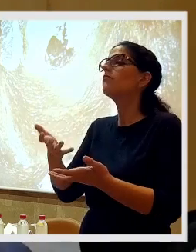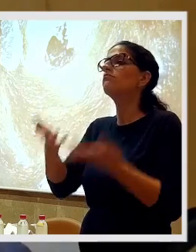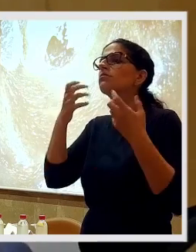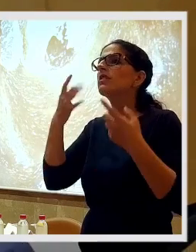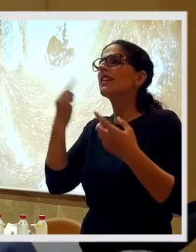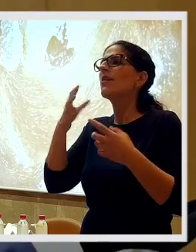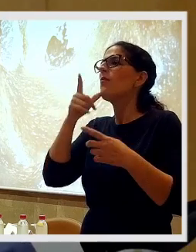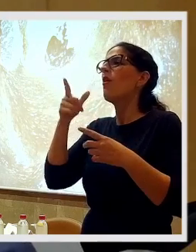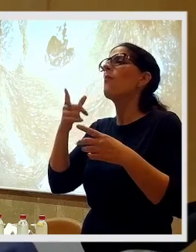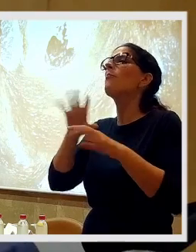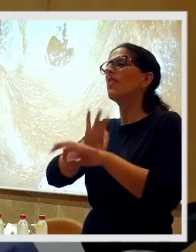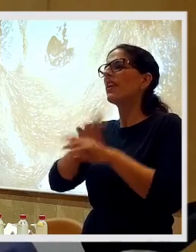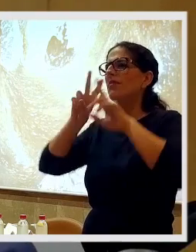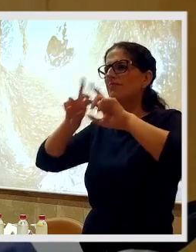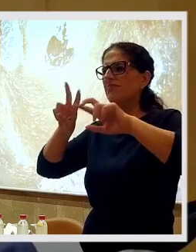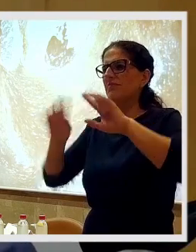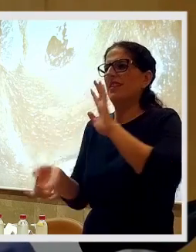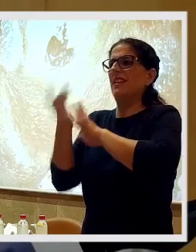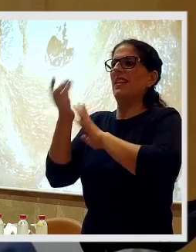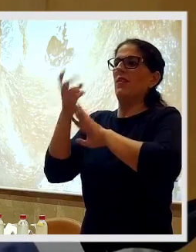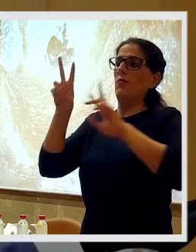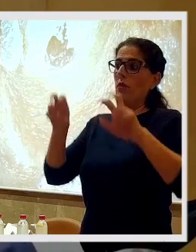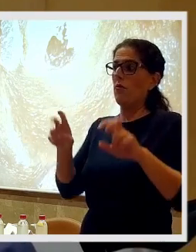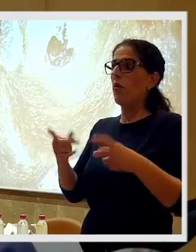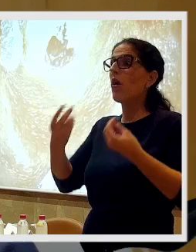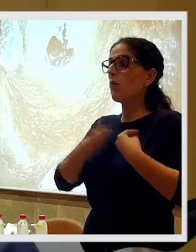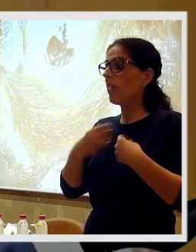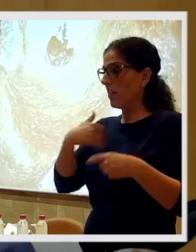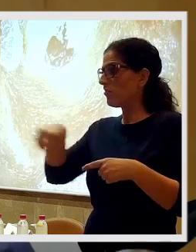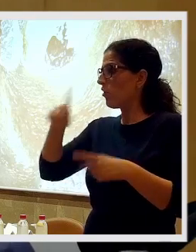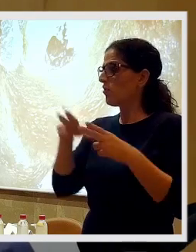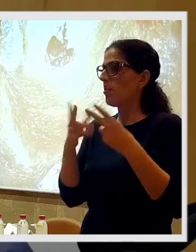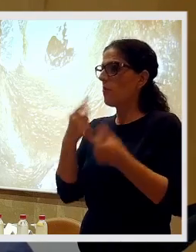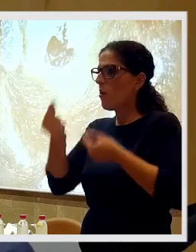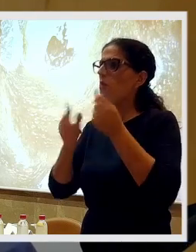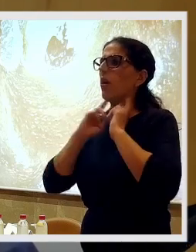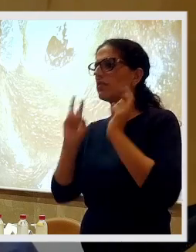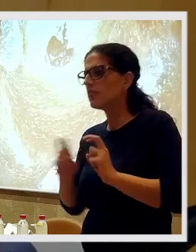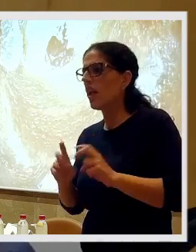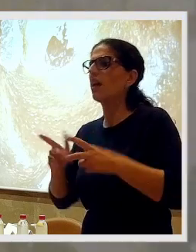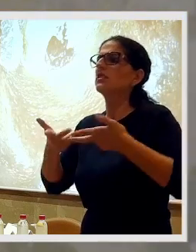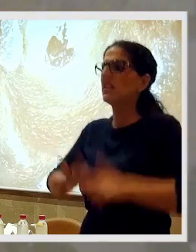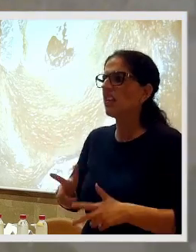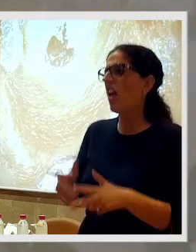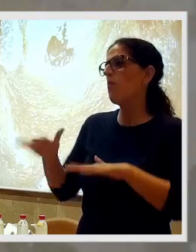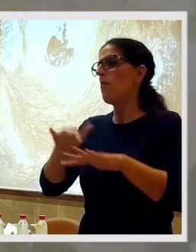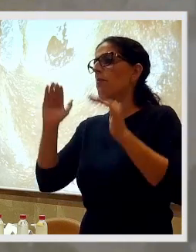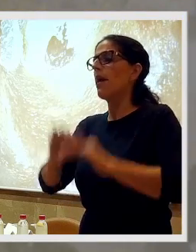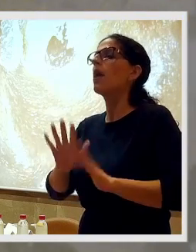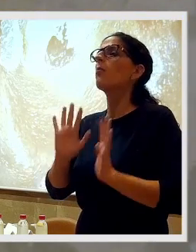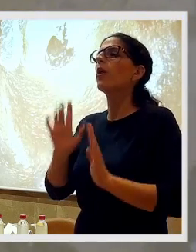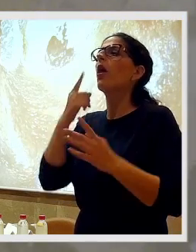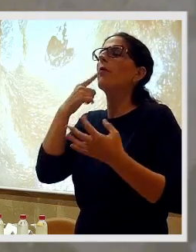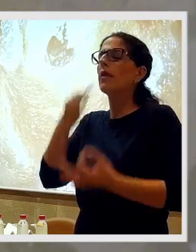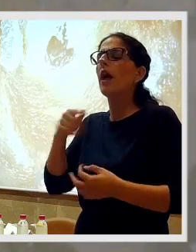los avances médicos, porque realmente la vida la estamos estropeando bastante en estrés, sedentarismo, pero los avances médicos en